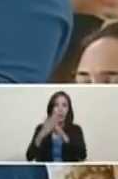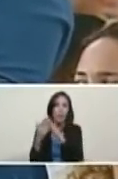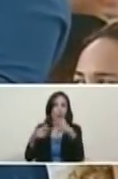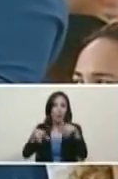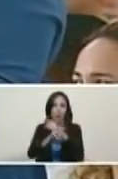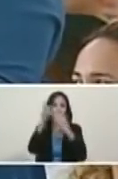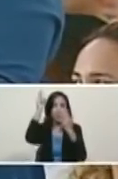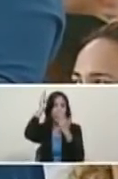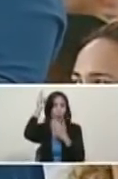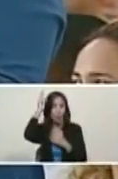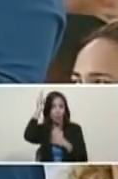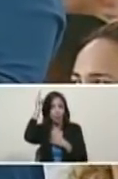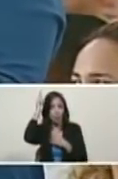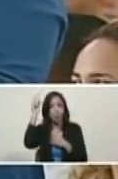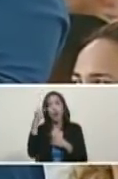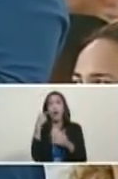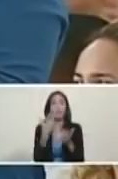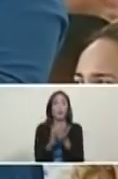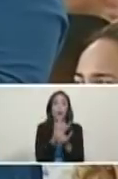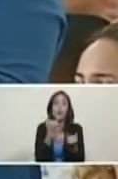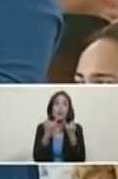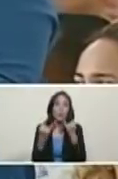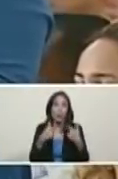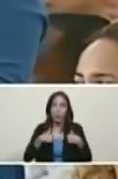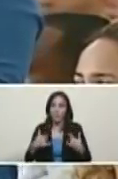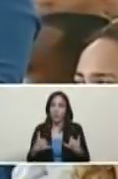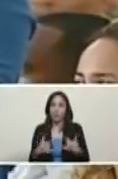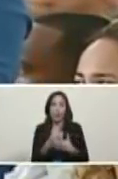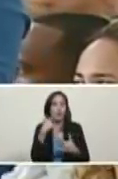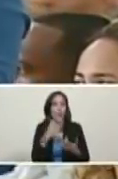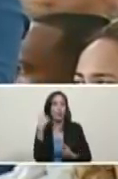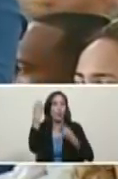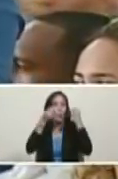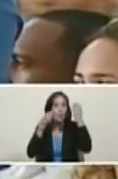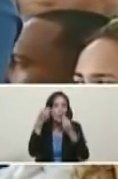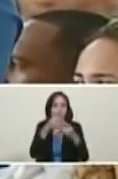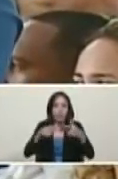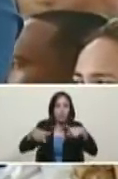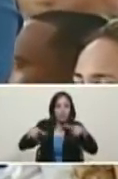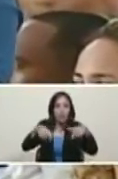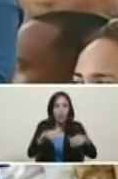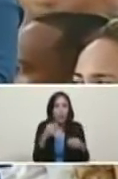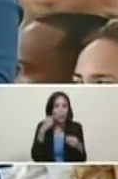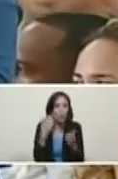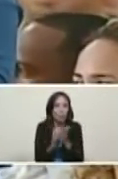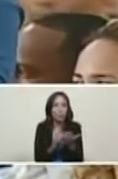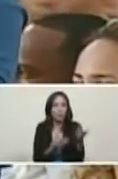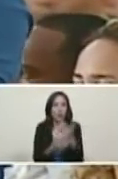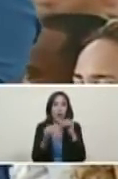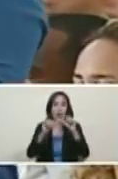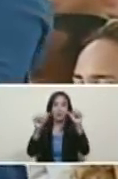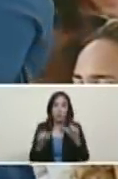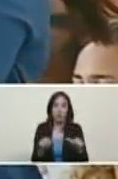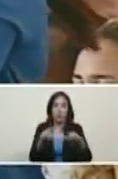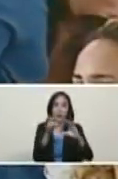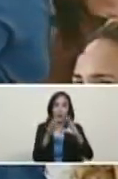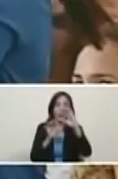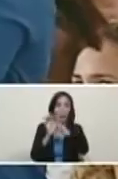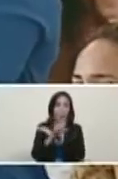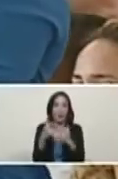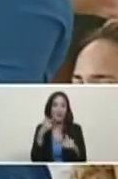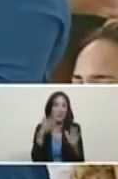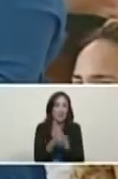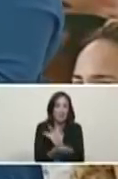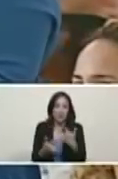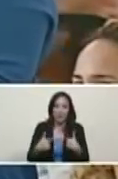sus propios idiomas han presentado la valoración que ellos hacen de su territorio a través del sistema del carnet de la patria. Entonces,